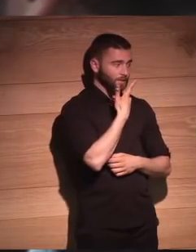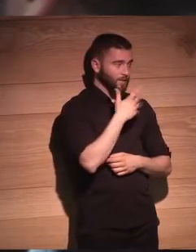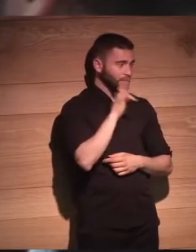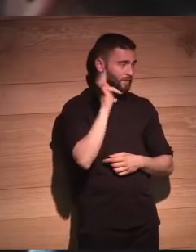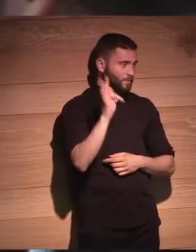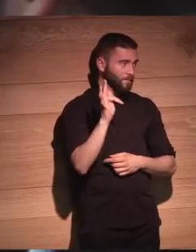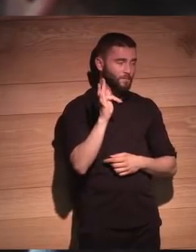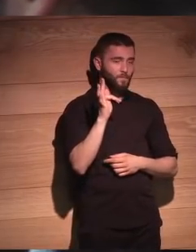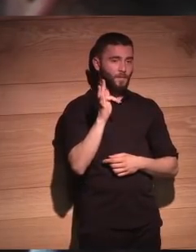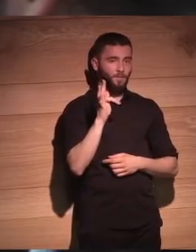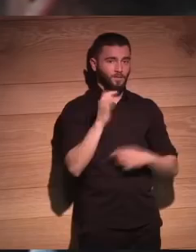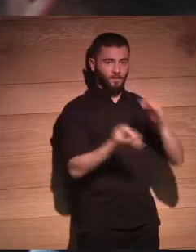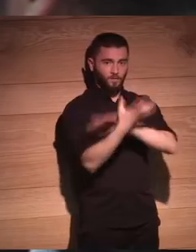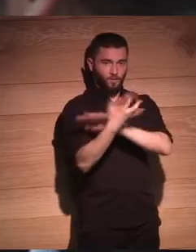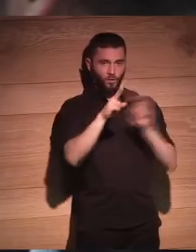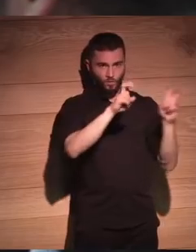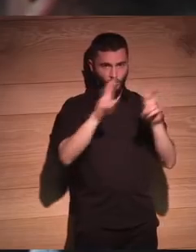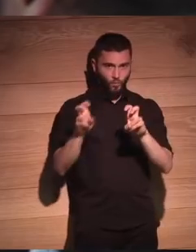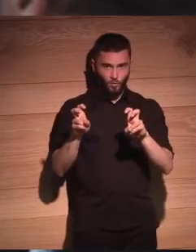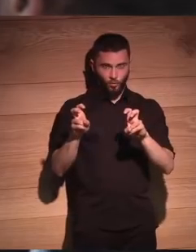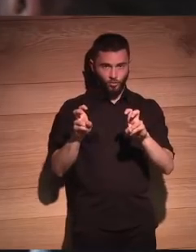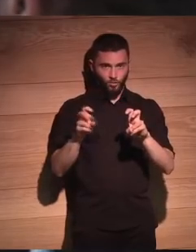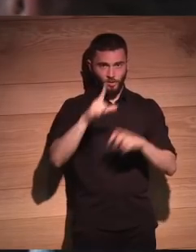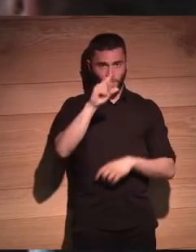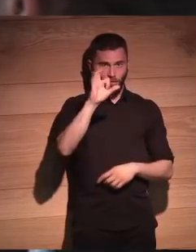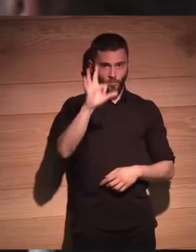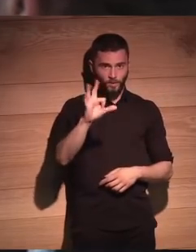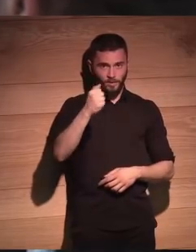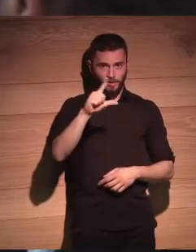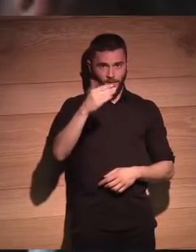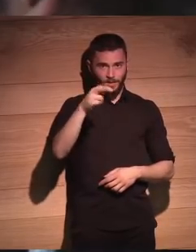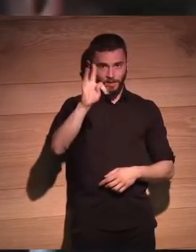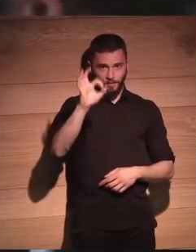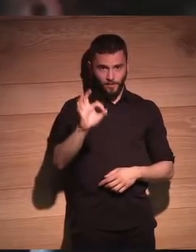que aparecen nuevos. Y Luis Alberto hablaba de la